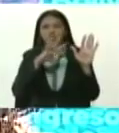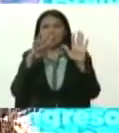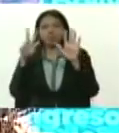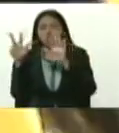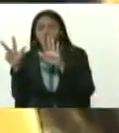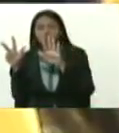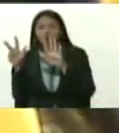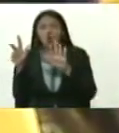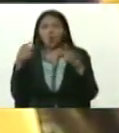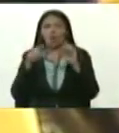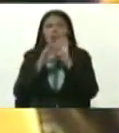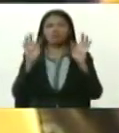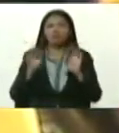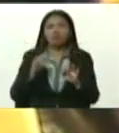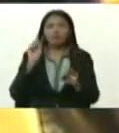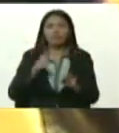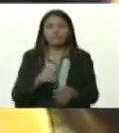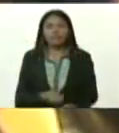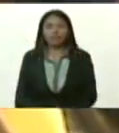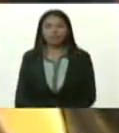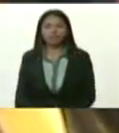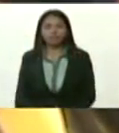Noelí,